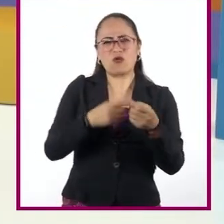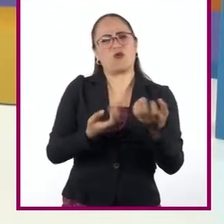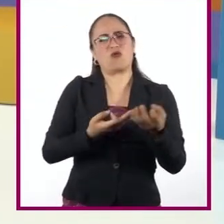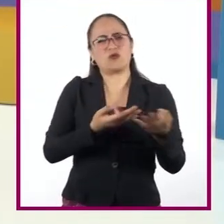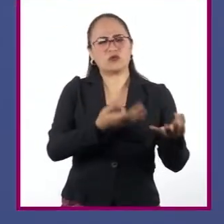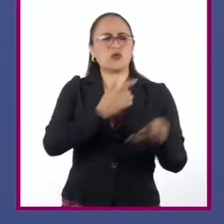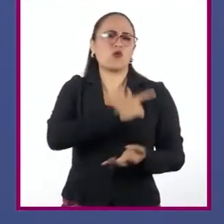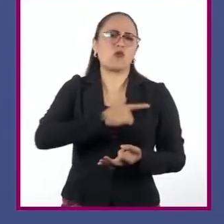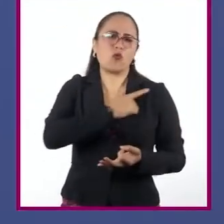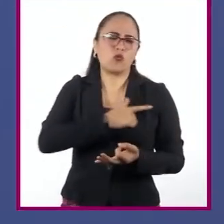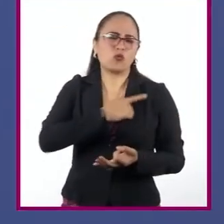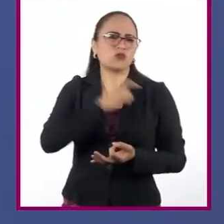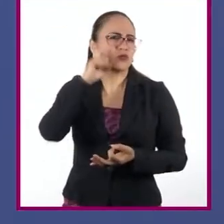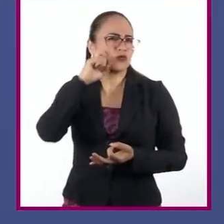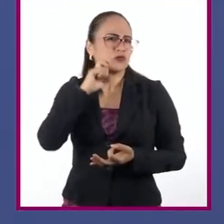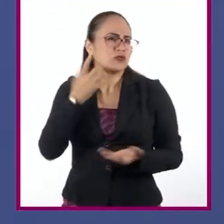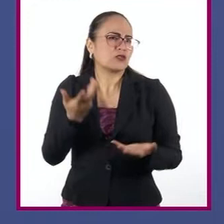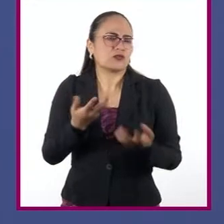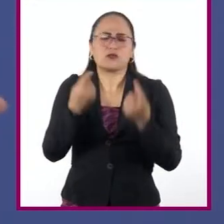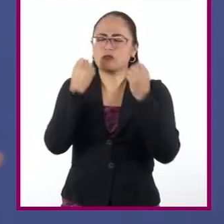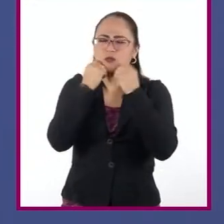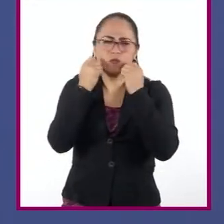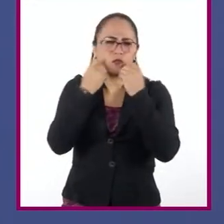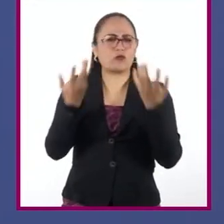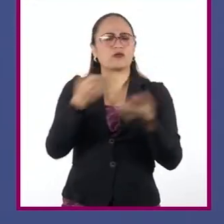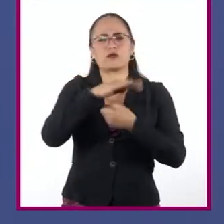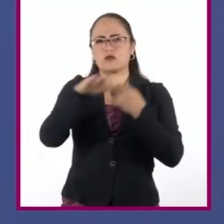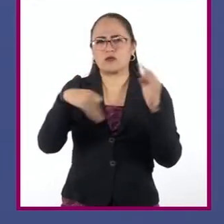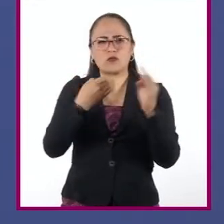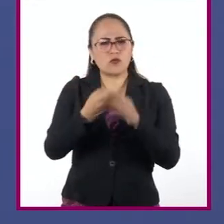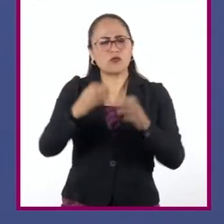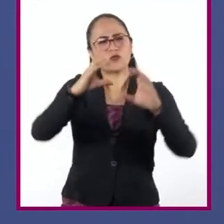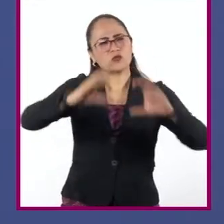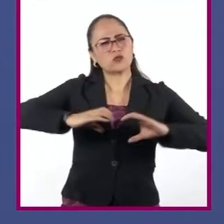otra cualidad. Por ello, es necesario cuidarnos